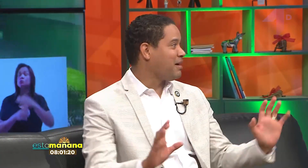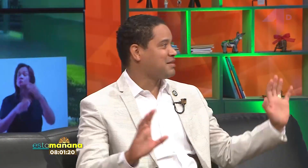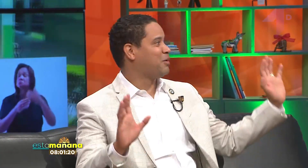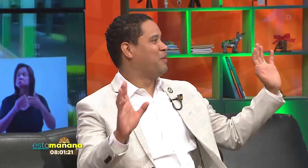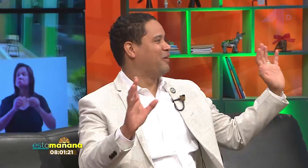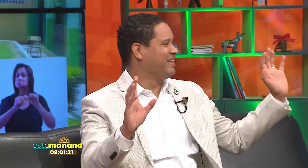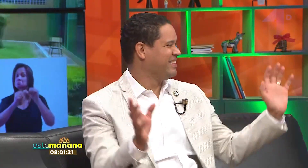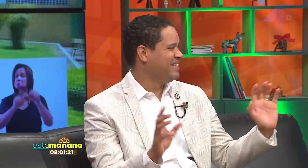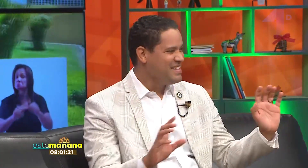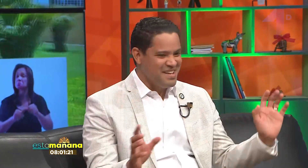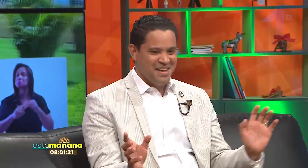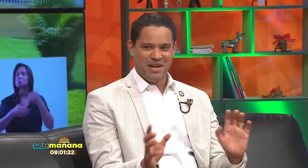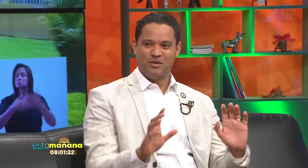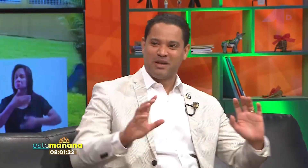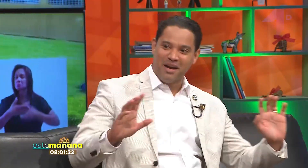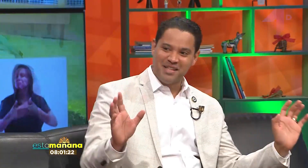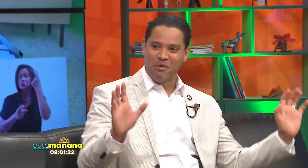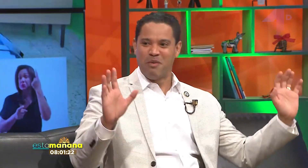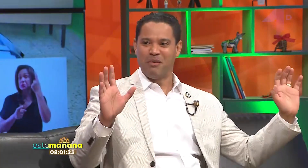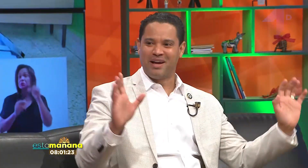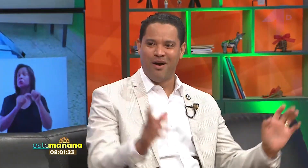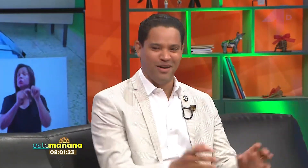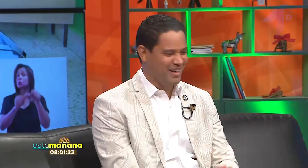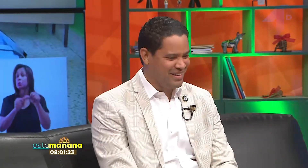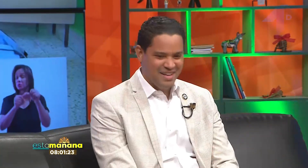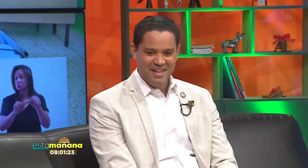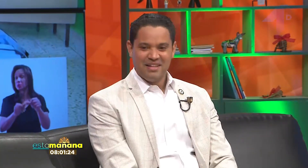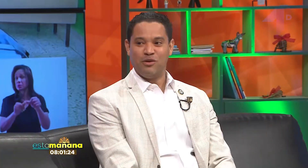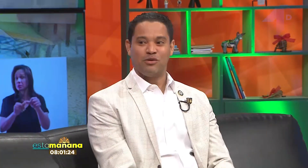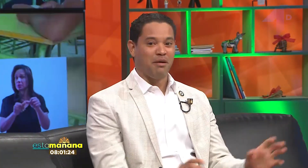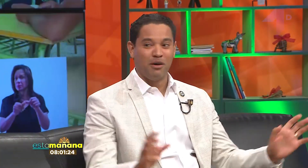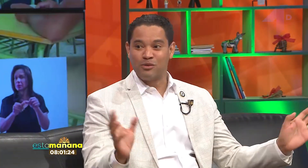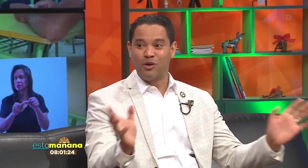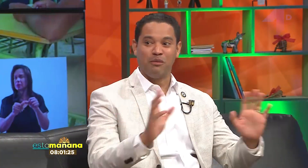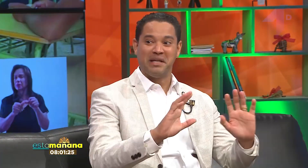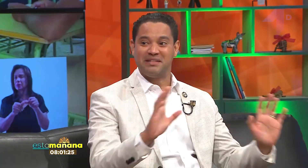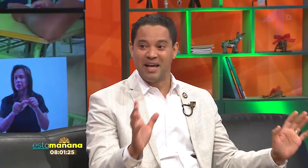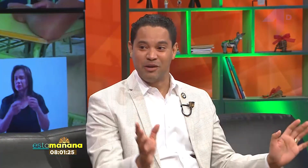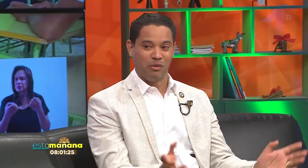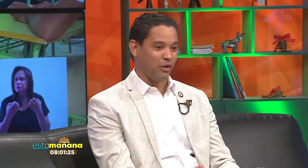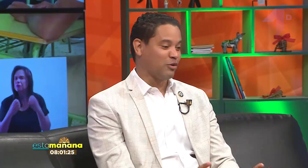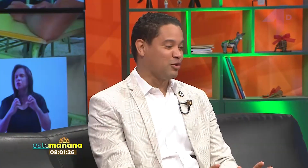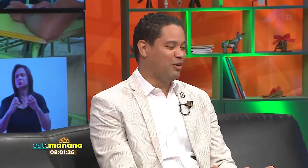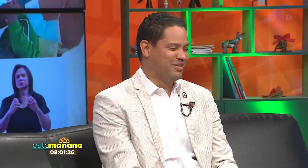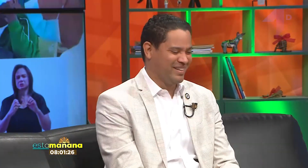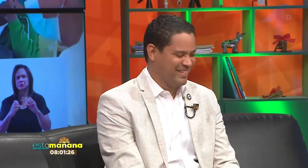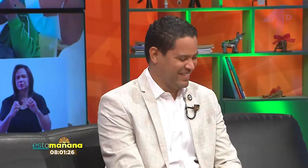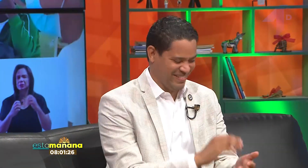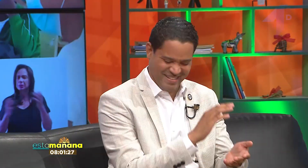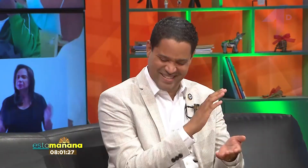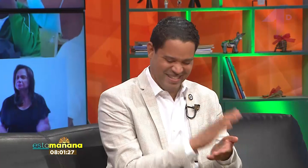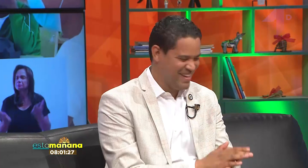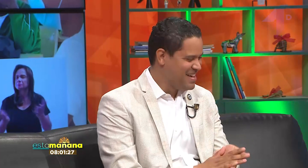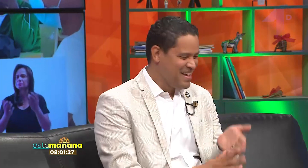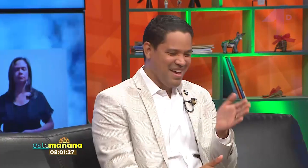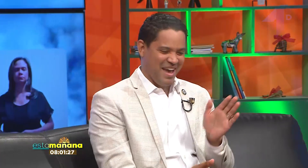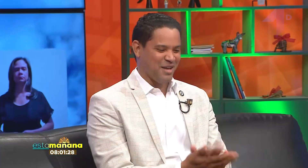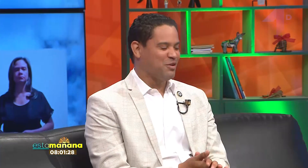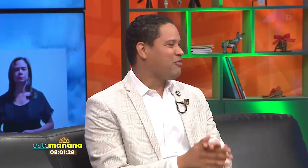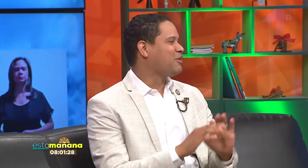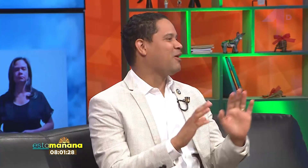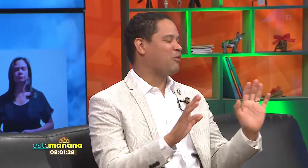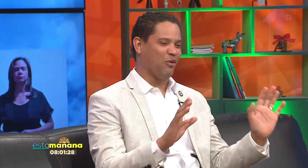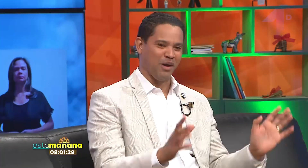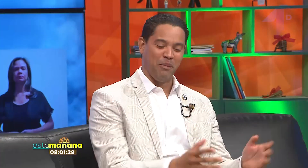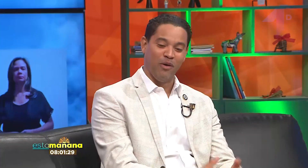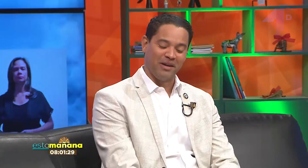y tú trabajas en salud pública. Y tú trabajas en salud pública. Y yo trabajo en todos los ministerios, porque nosotros... Eso